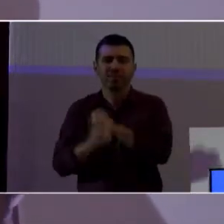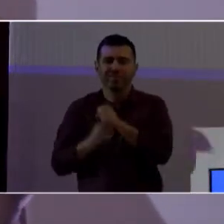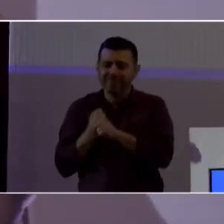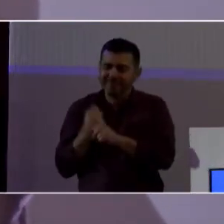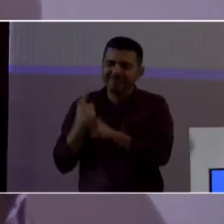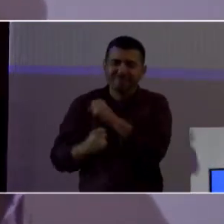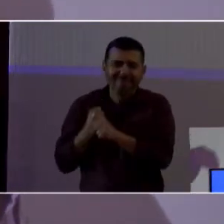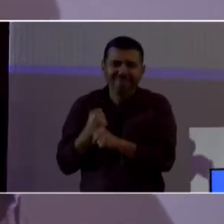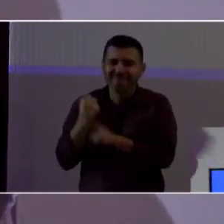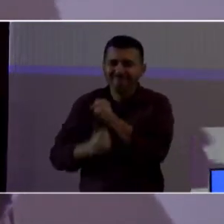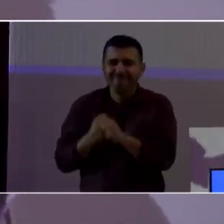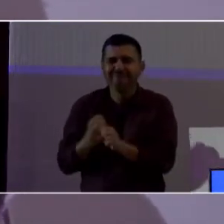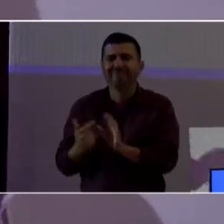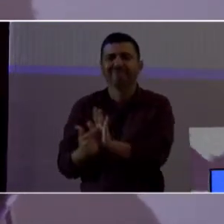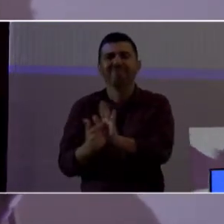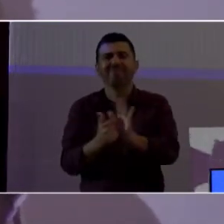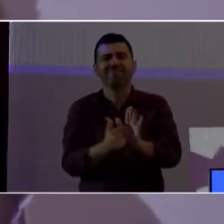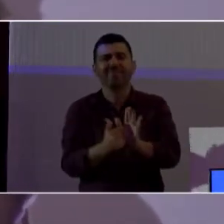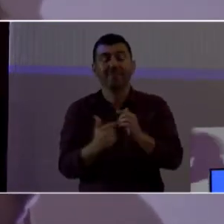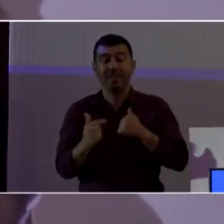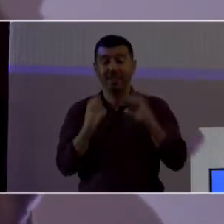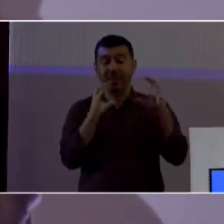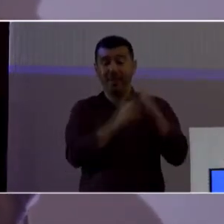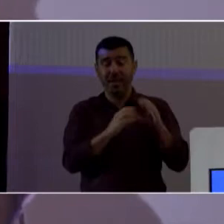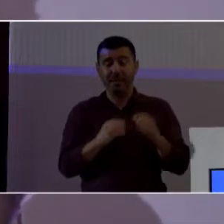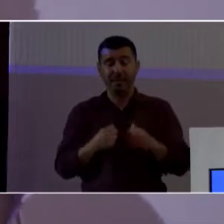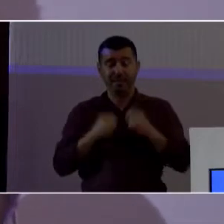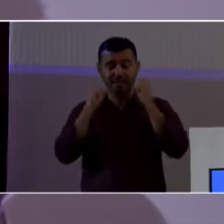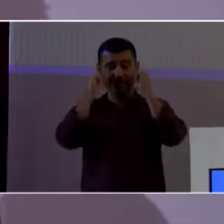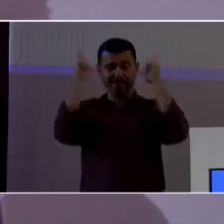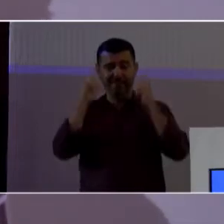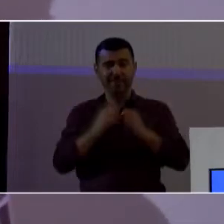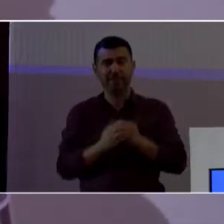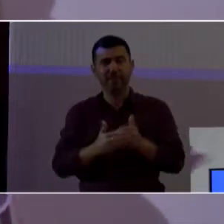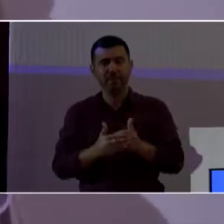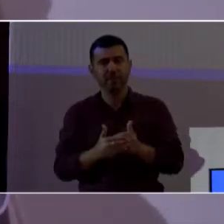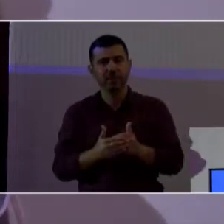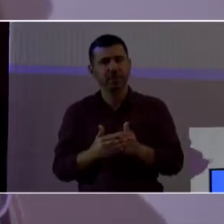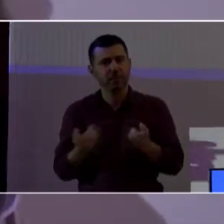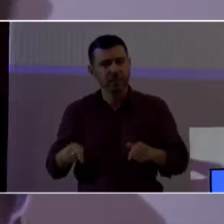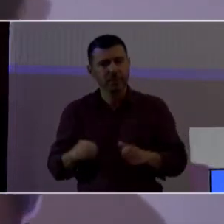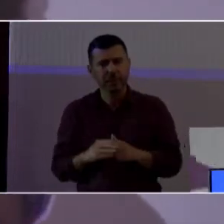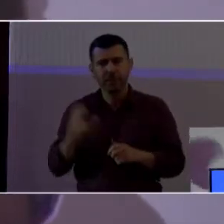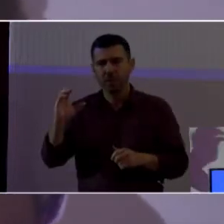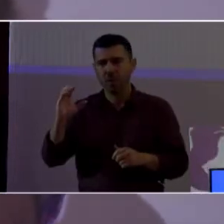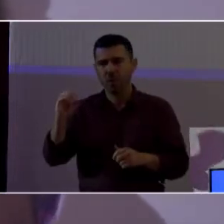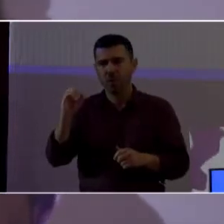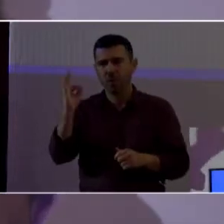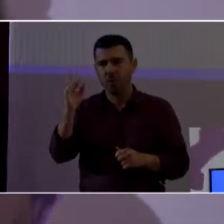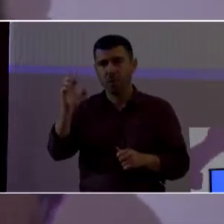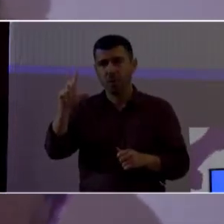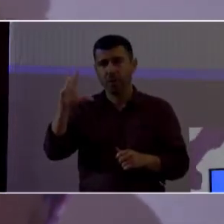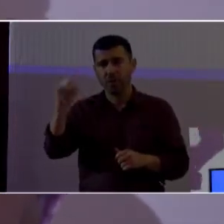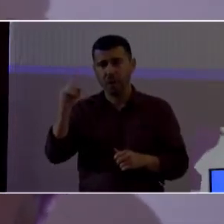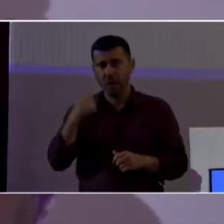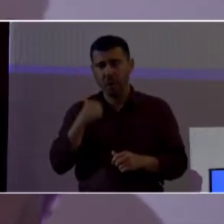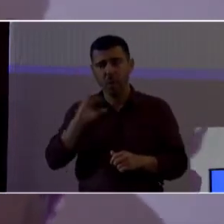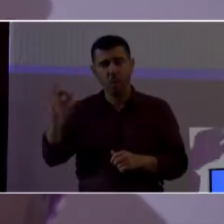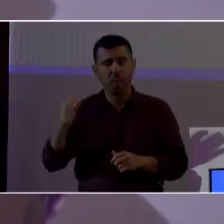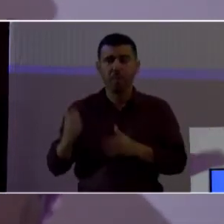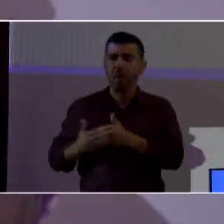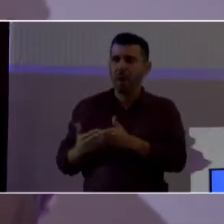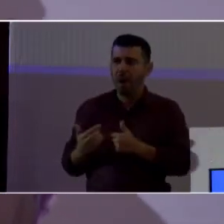oportunidad. Y la Cámara de Comercio pues hizo esto. Lo mismo que Cotelco. Cotelco también ha apoyado mucho